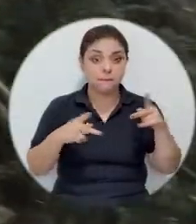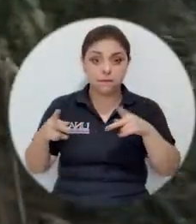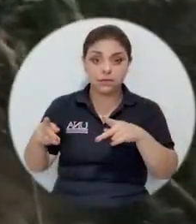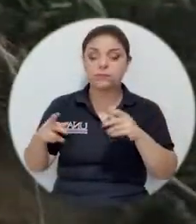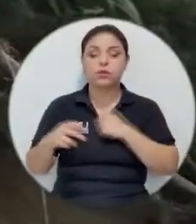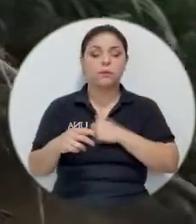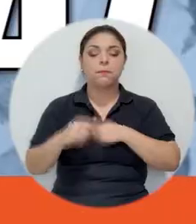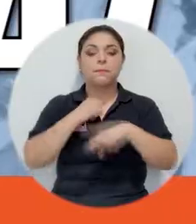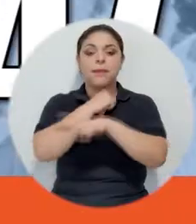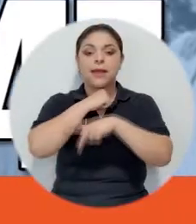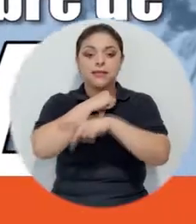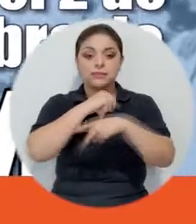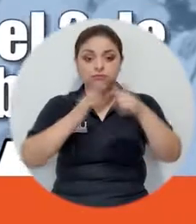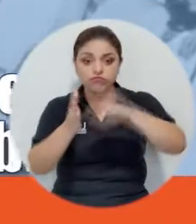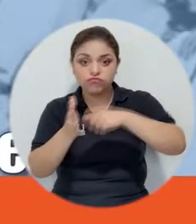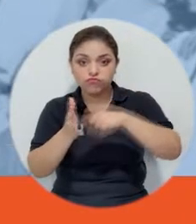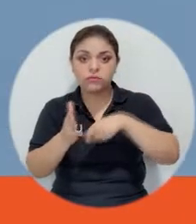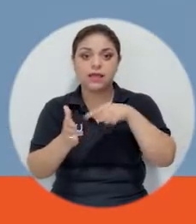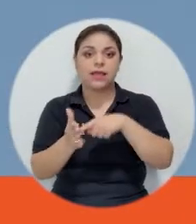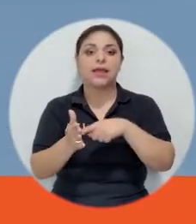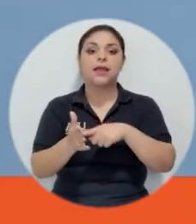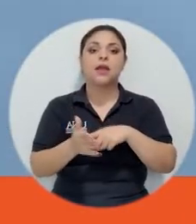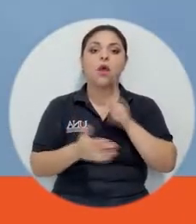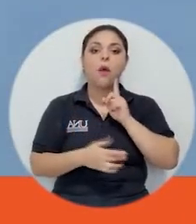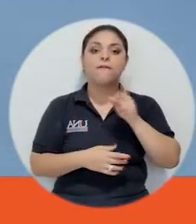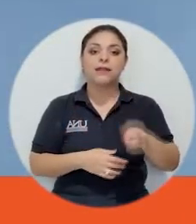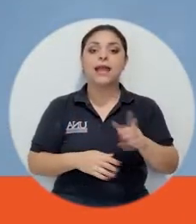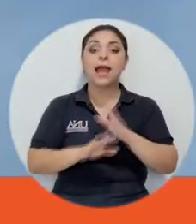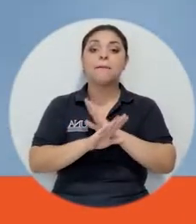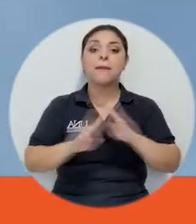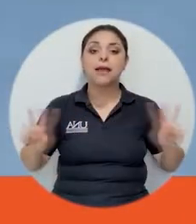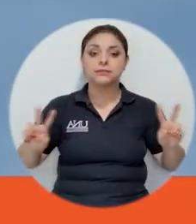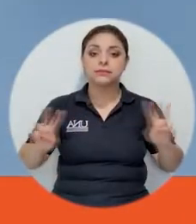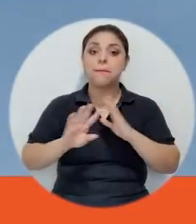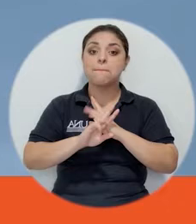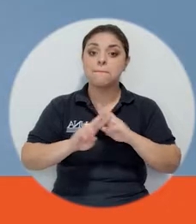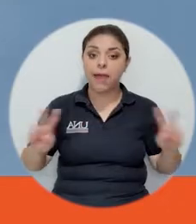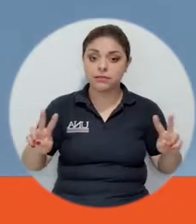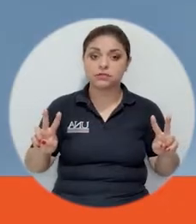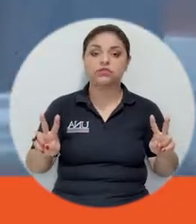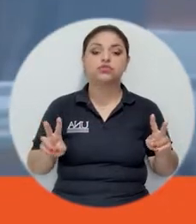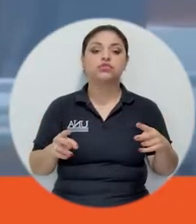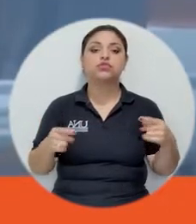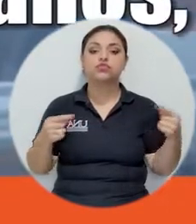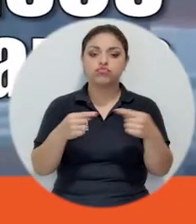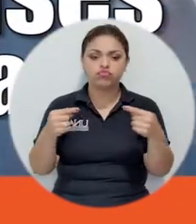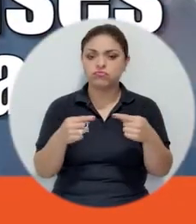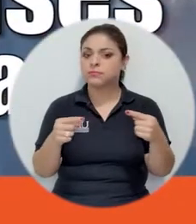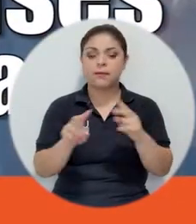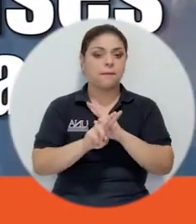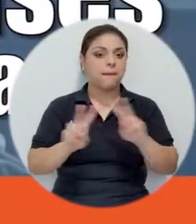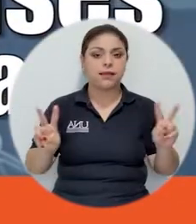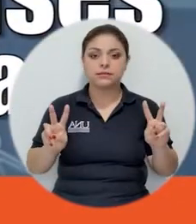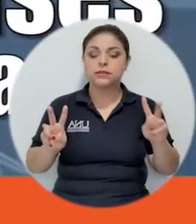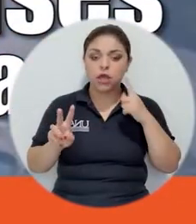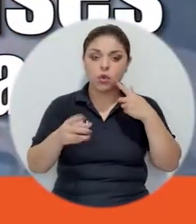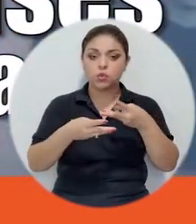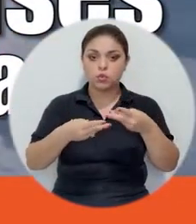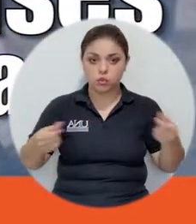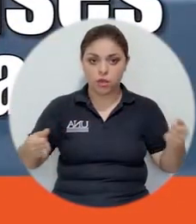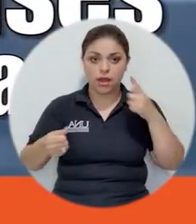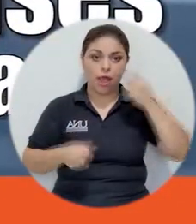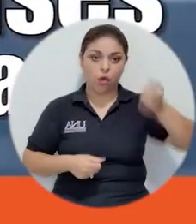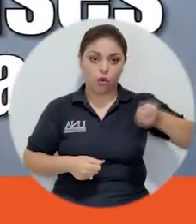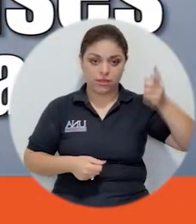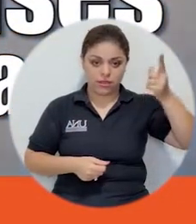suscriben se comprometen o se obligan a solventar de forma pacífica las controversias y utilizar la Corte Internacional de Justicia. Y el